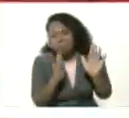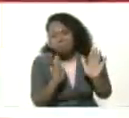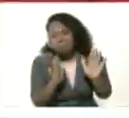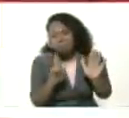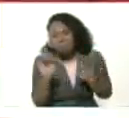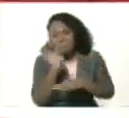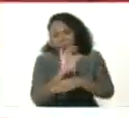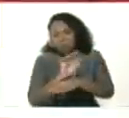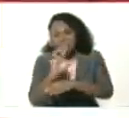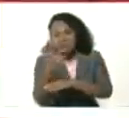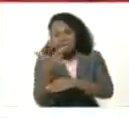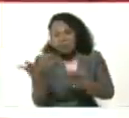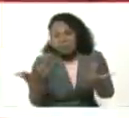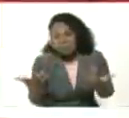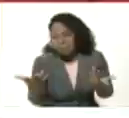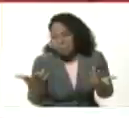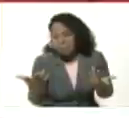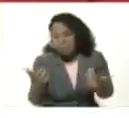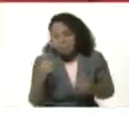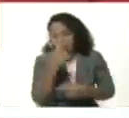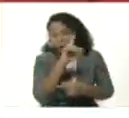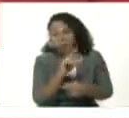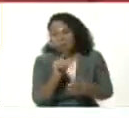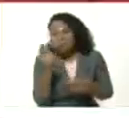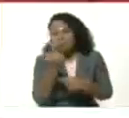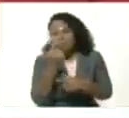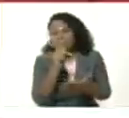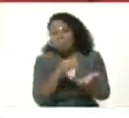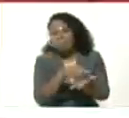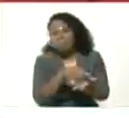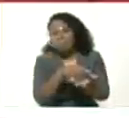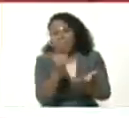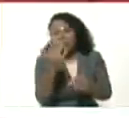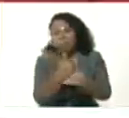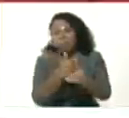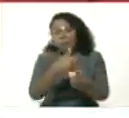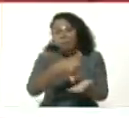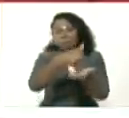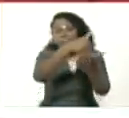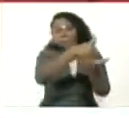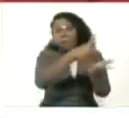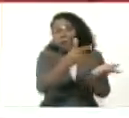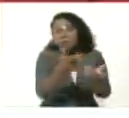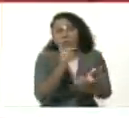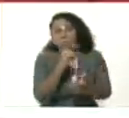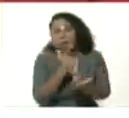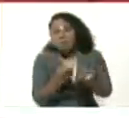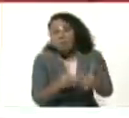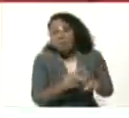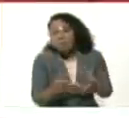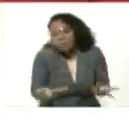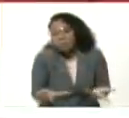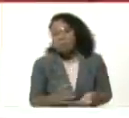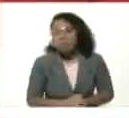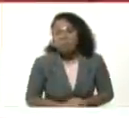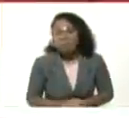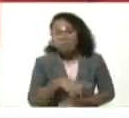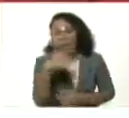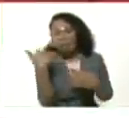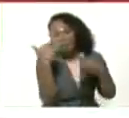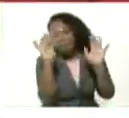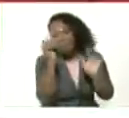de tercera que lo tienen ahí. Ese cargo no tiene ningún valor. Pero bueno, allá cada